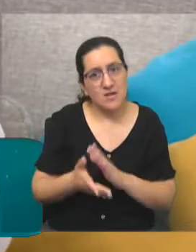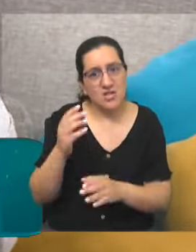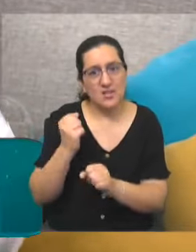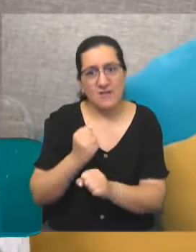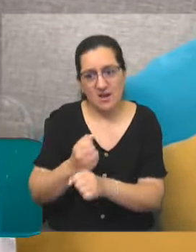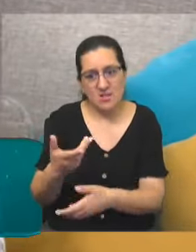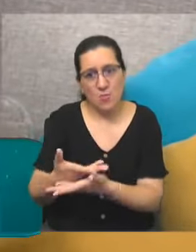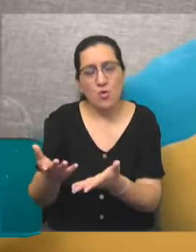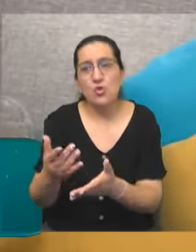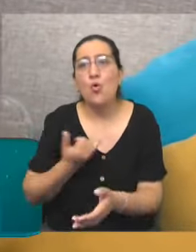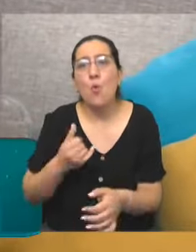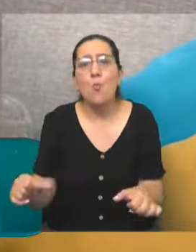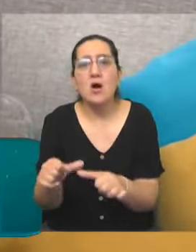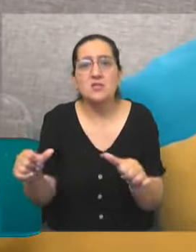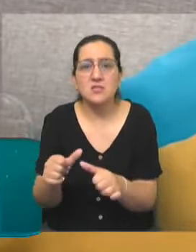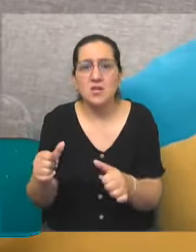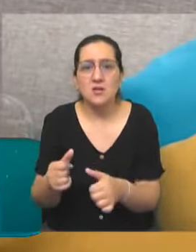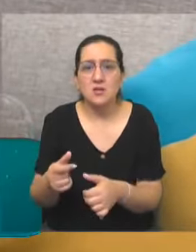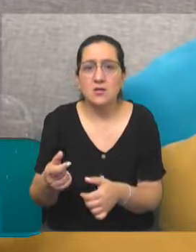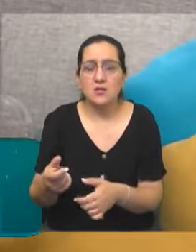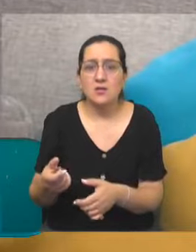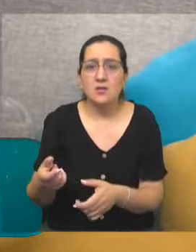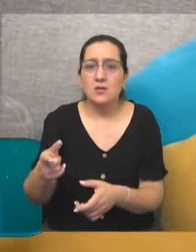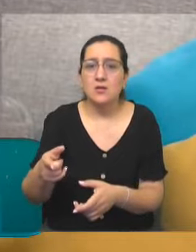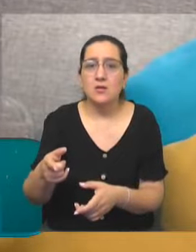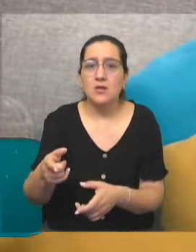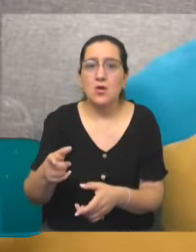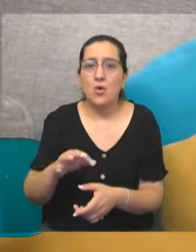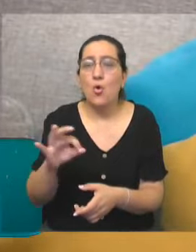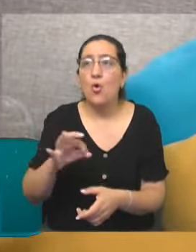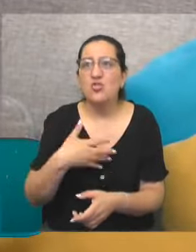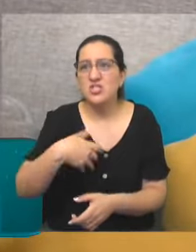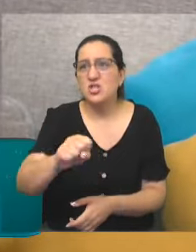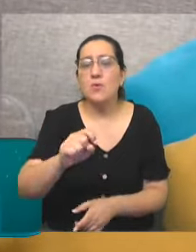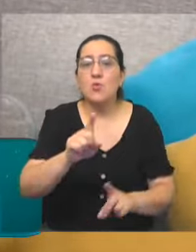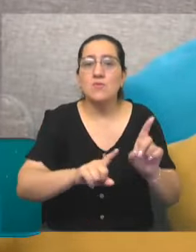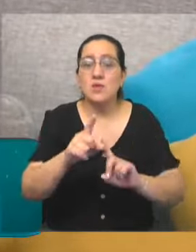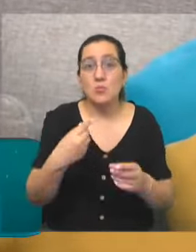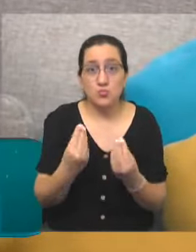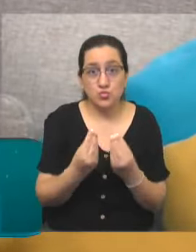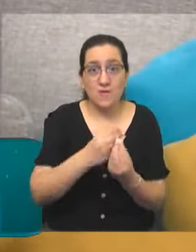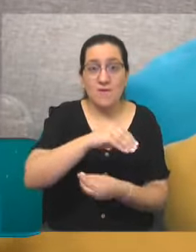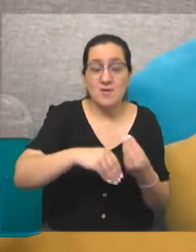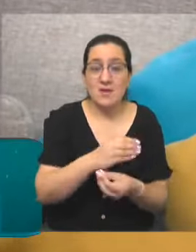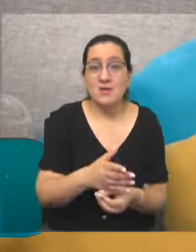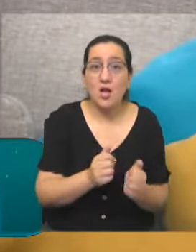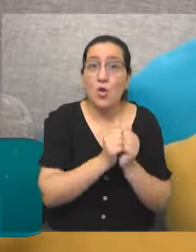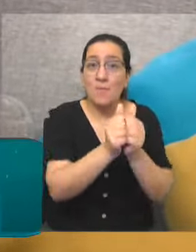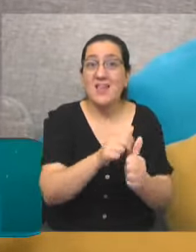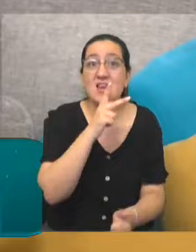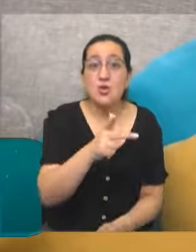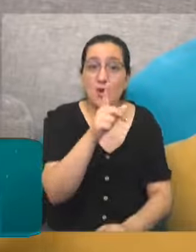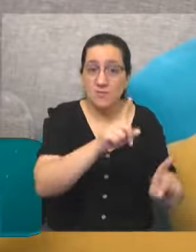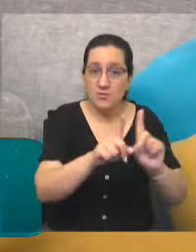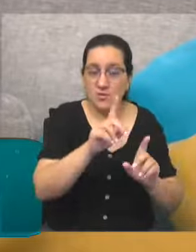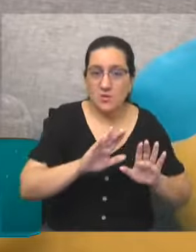muestro cómo se hace y te pongo la mano dentro de la cosa, o te llevo a la universidad. Veo muchísimas familias que van con el hijo a la universidad,